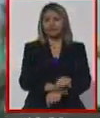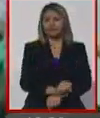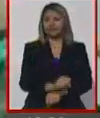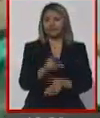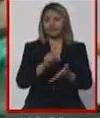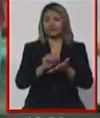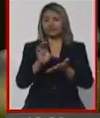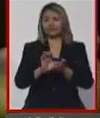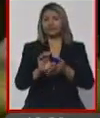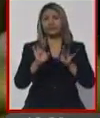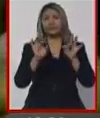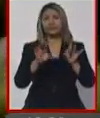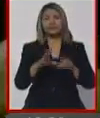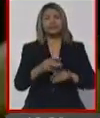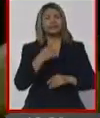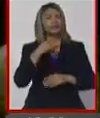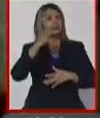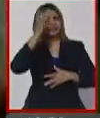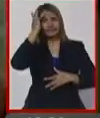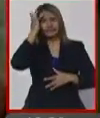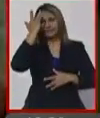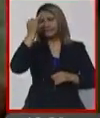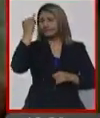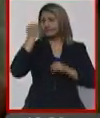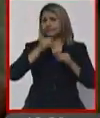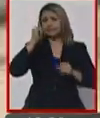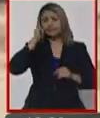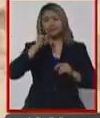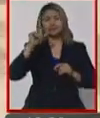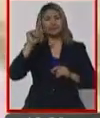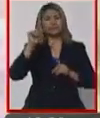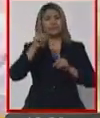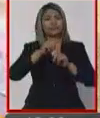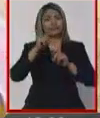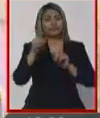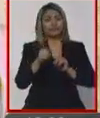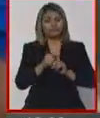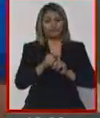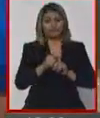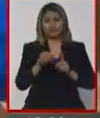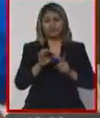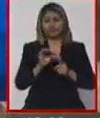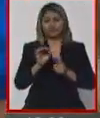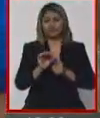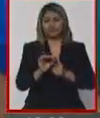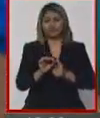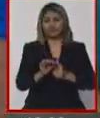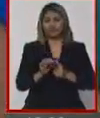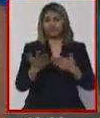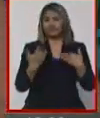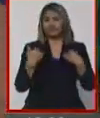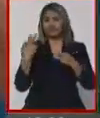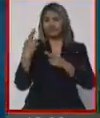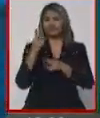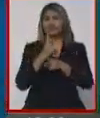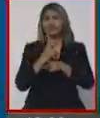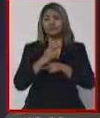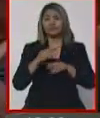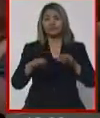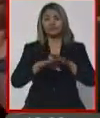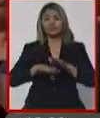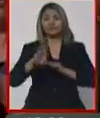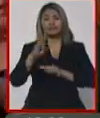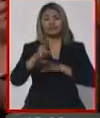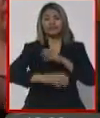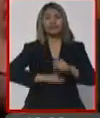con discapacidad grave o muy grave, con enfermedad terminal, mujeres de 20 semanas de gestación o que tengan a su cuidado niños menores de